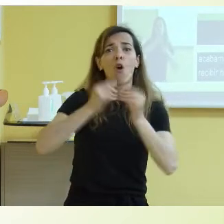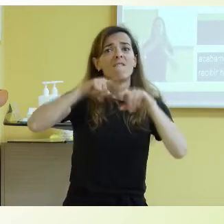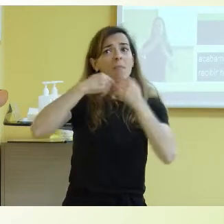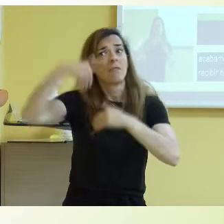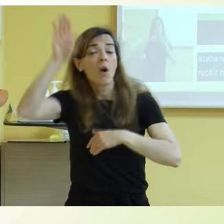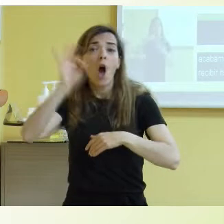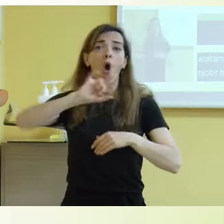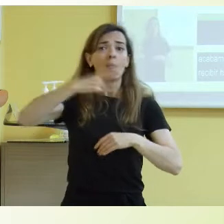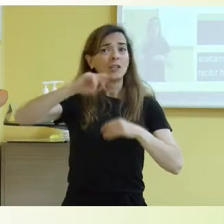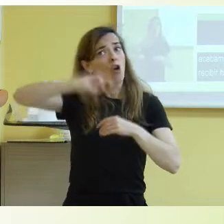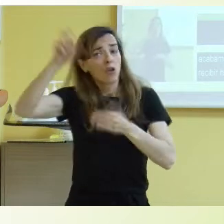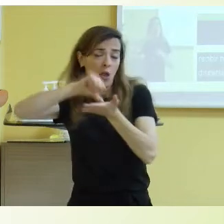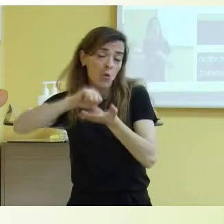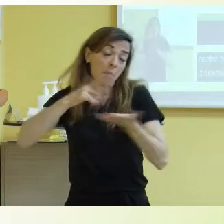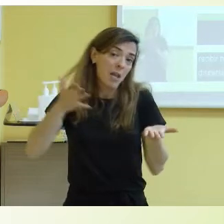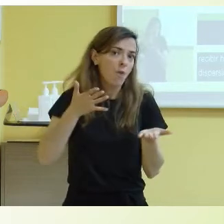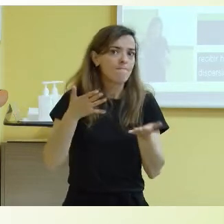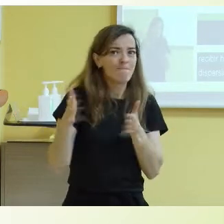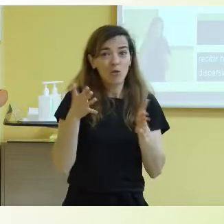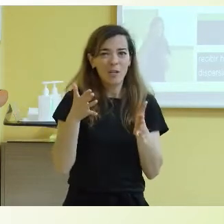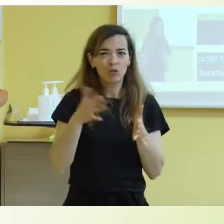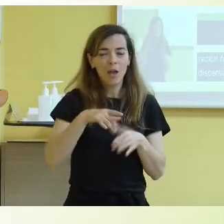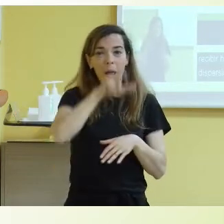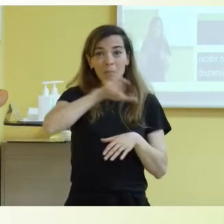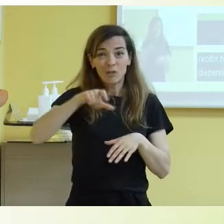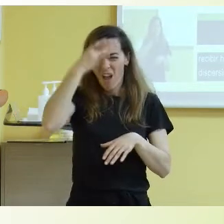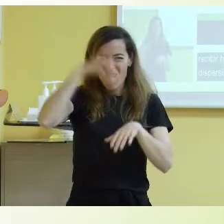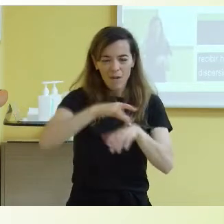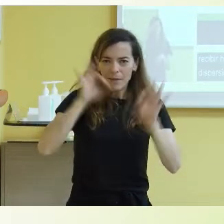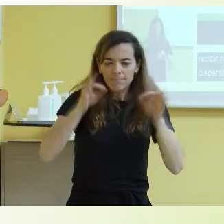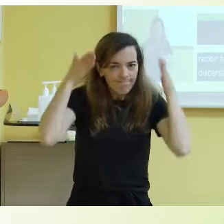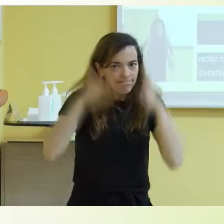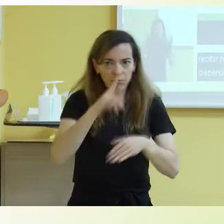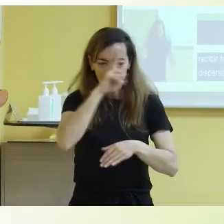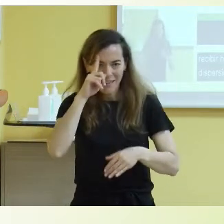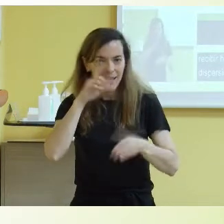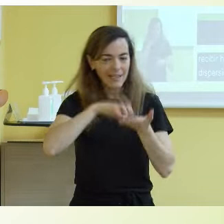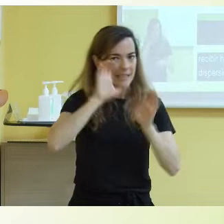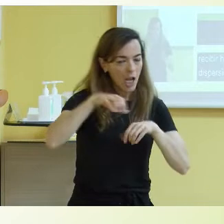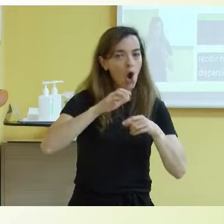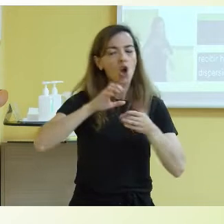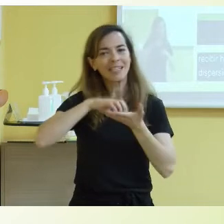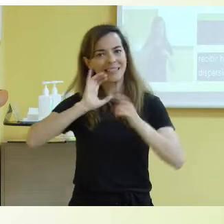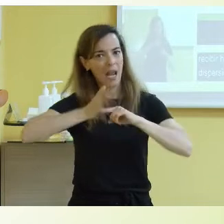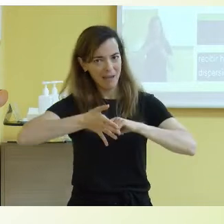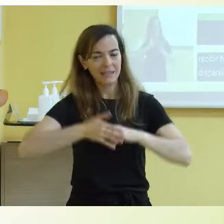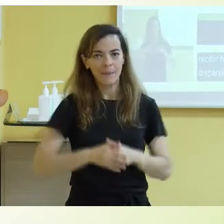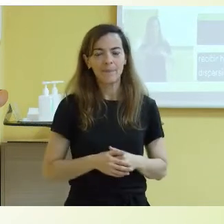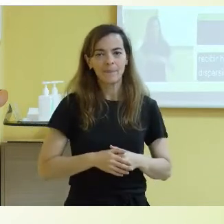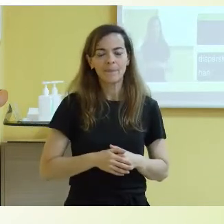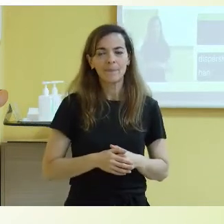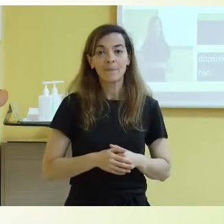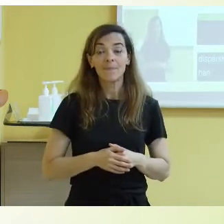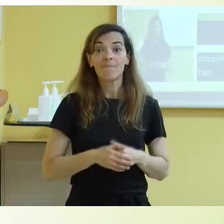irse a otro sitio, pero bueno, básicamente el cogollo de enfermos estaban en Madrid, en Castilla y León y también en Castilla-La Mancha, unos cuantos. Bueno,